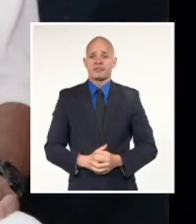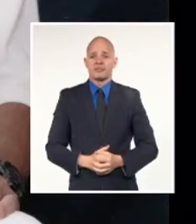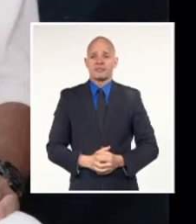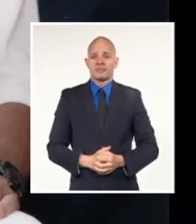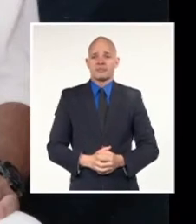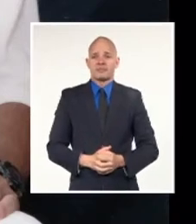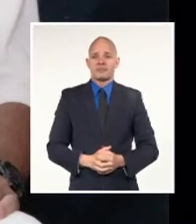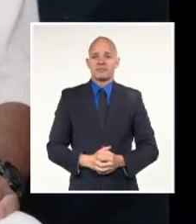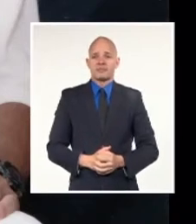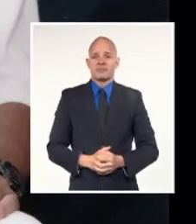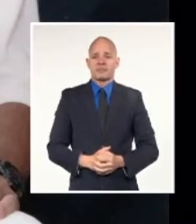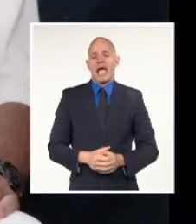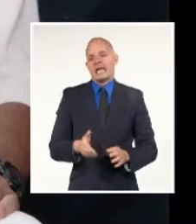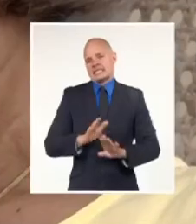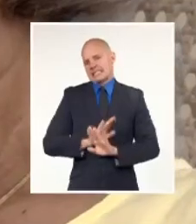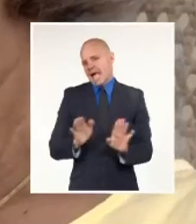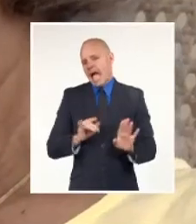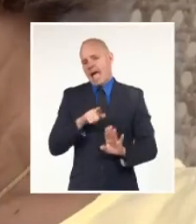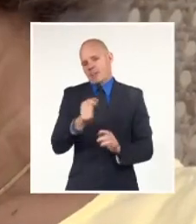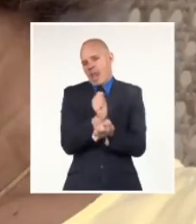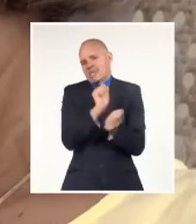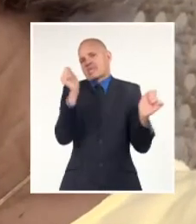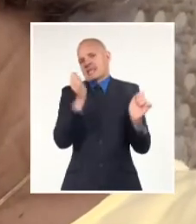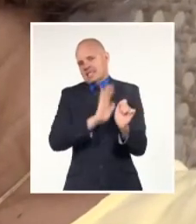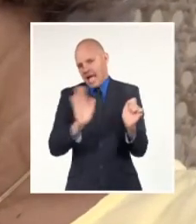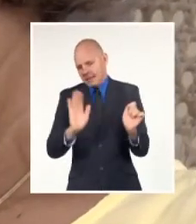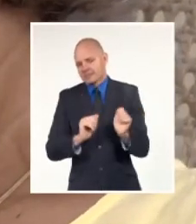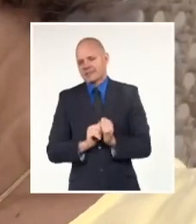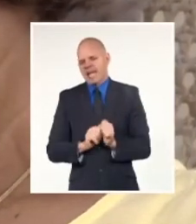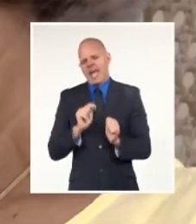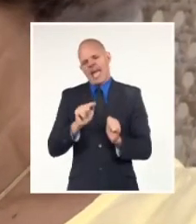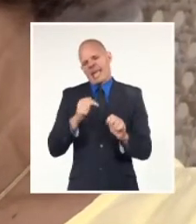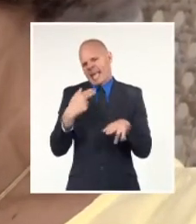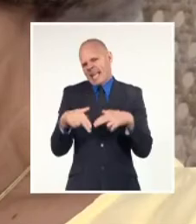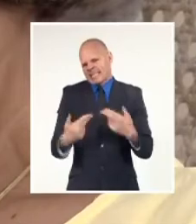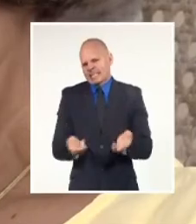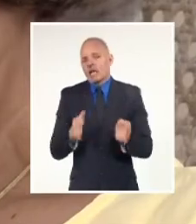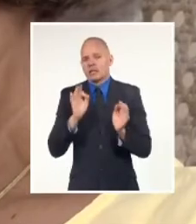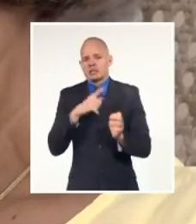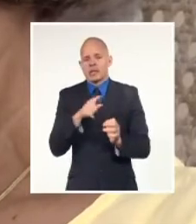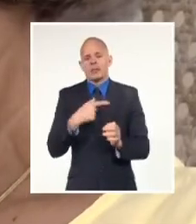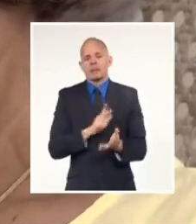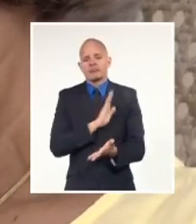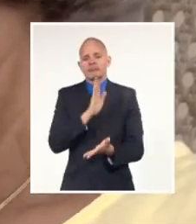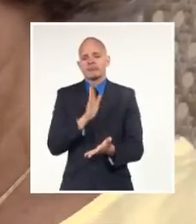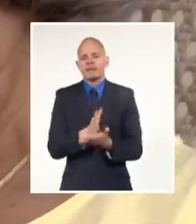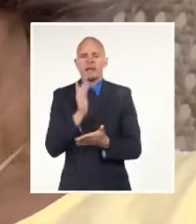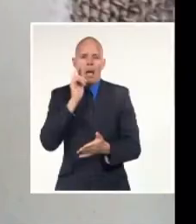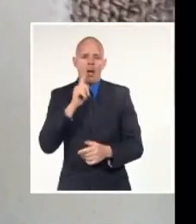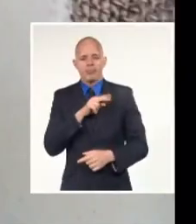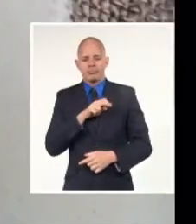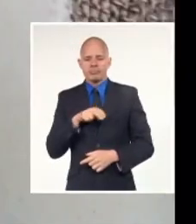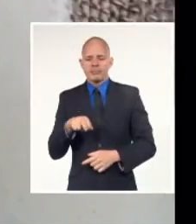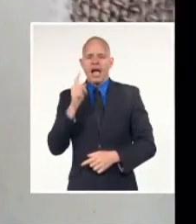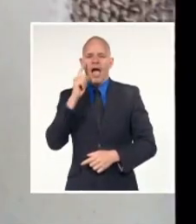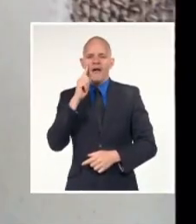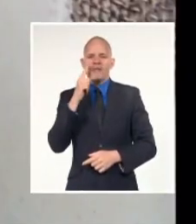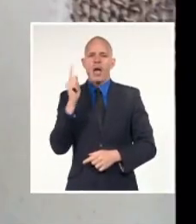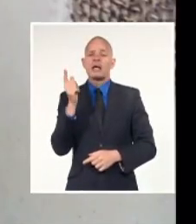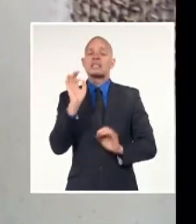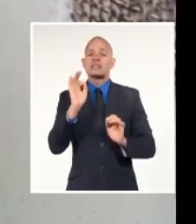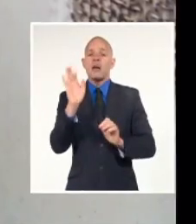Luego de su excarcelación, se paraba frente a las puertas esperando que alguien las abriera o que